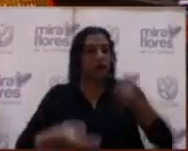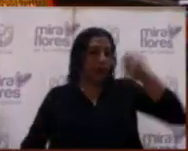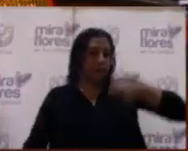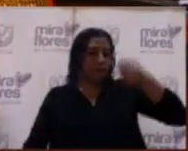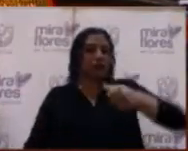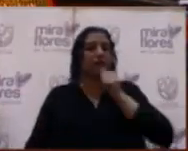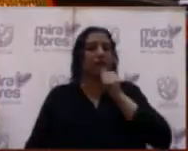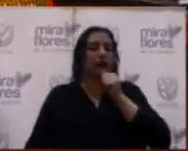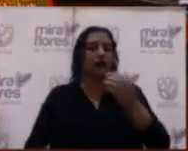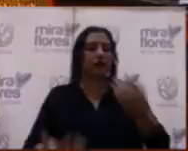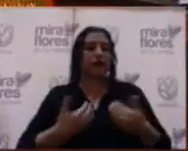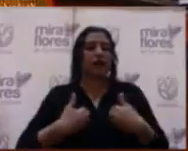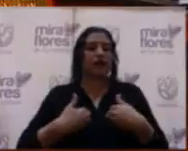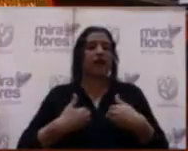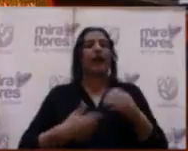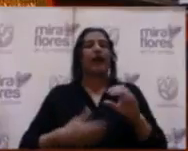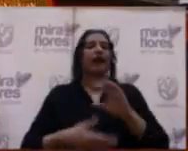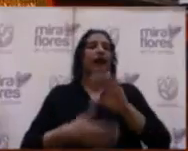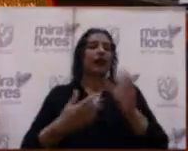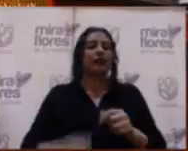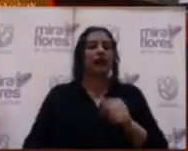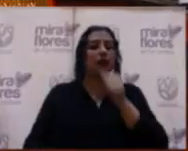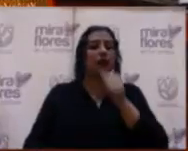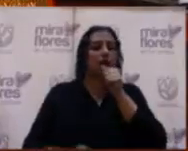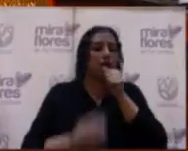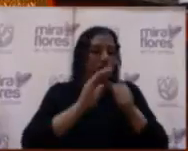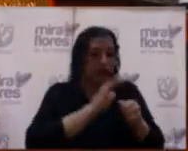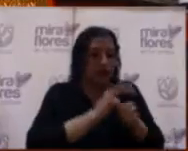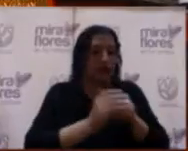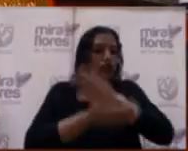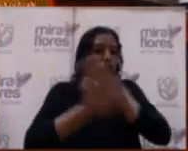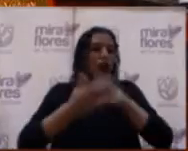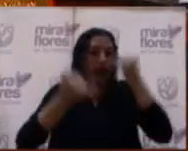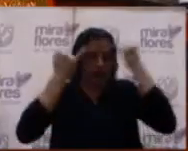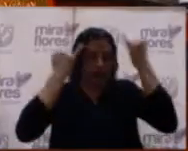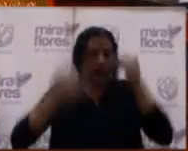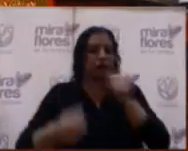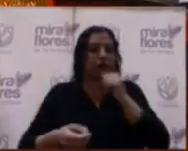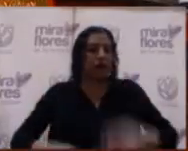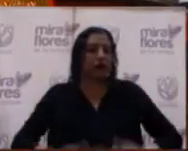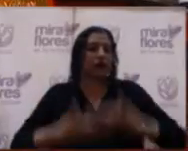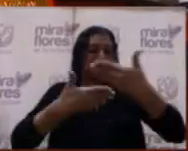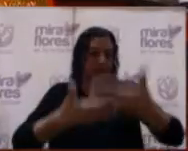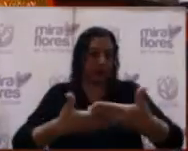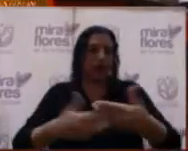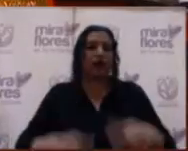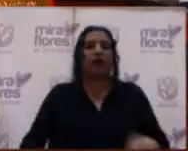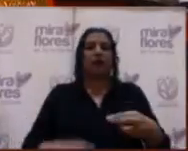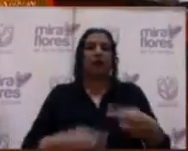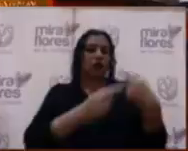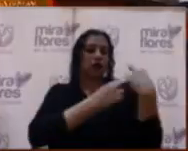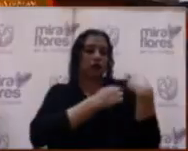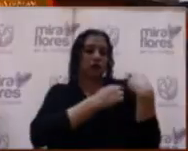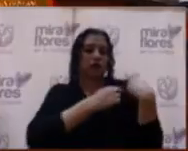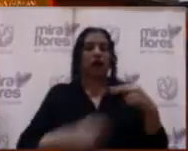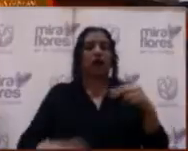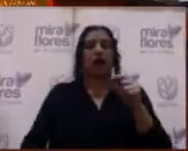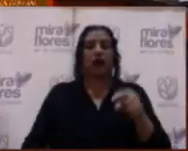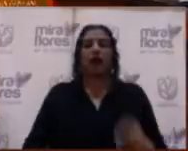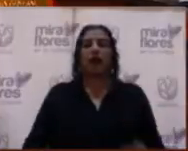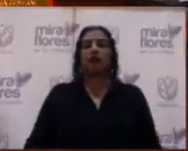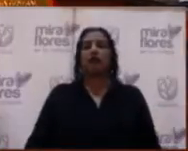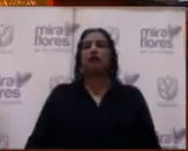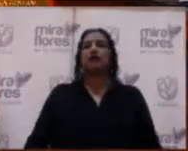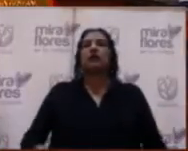deben mantener el carácter confidencial y reservado de las iniciativas privadas presentadas bajo responsabilidad. Esta obligación